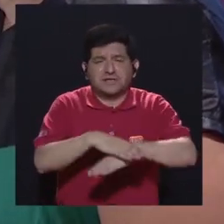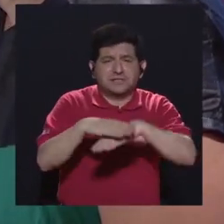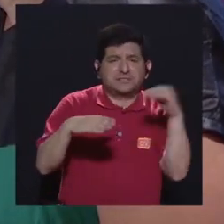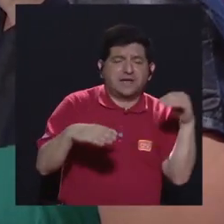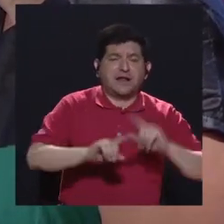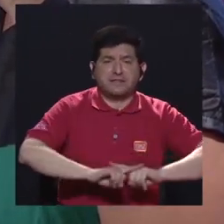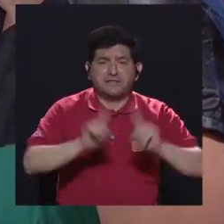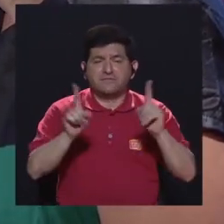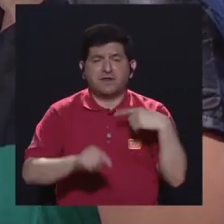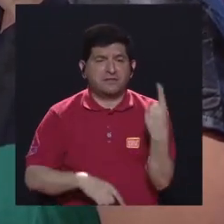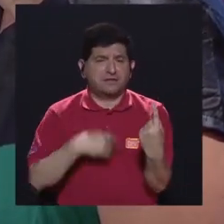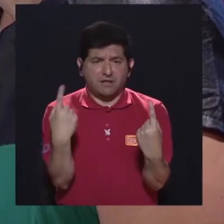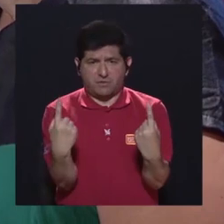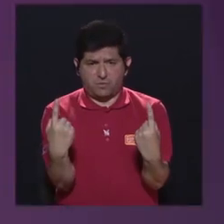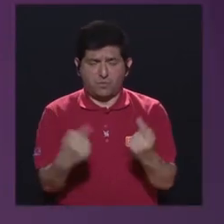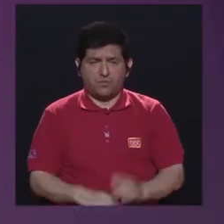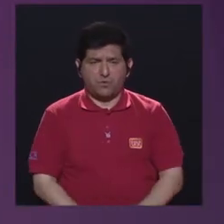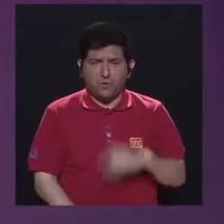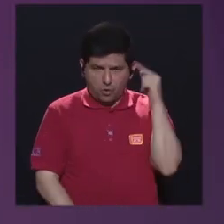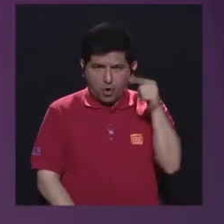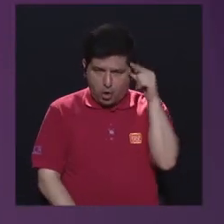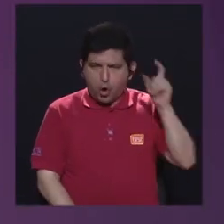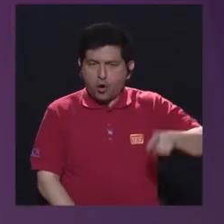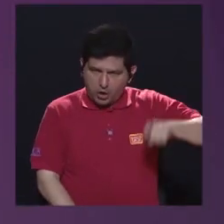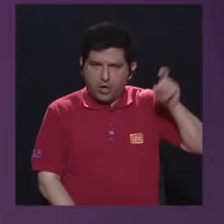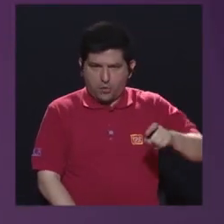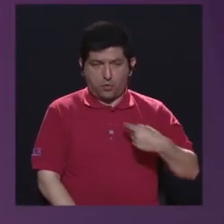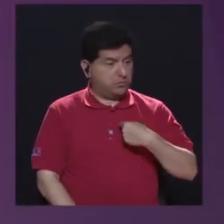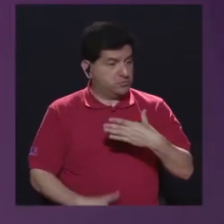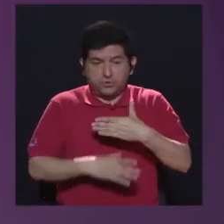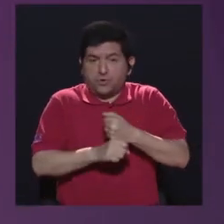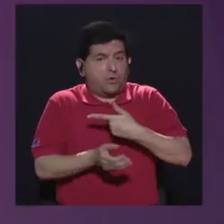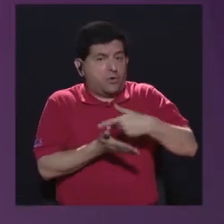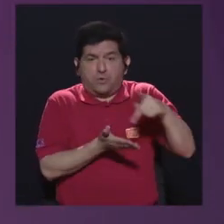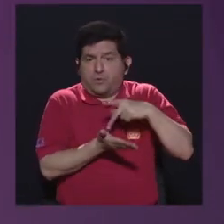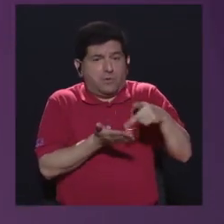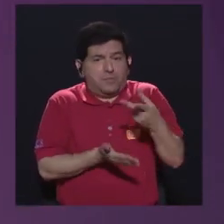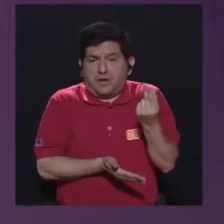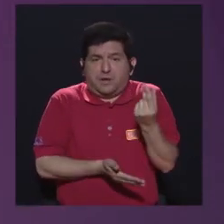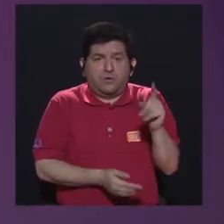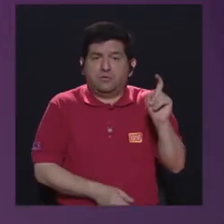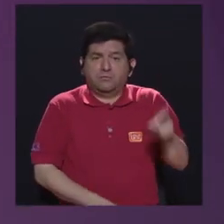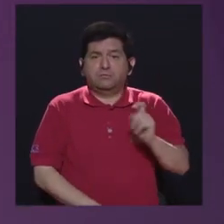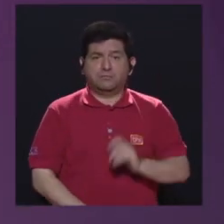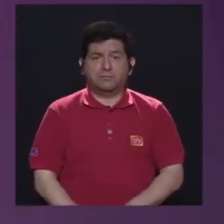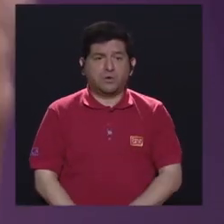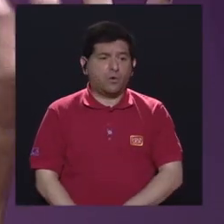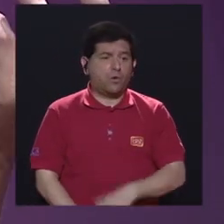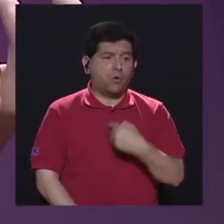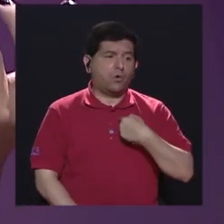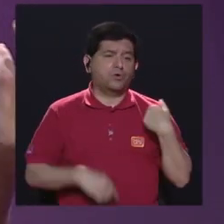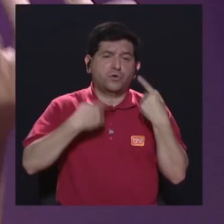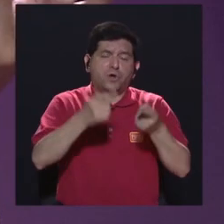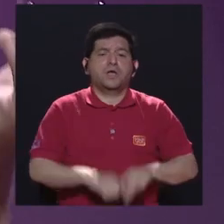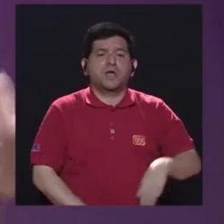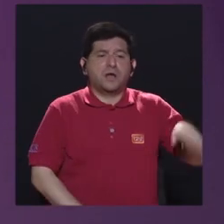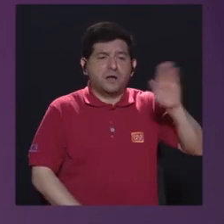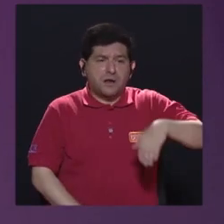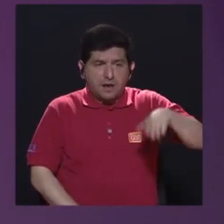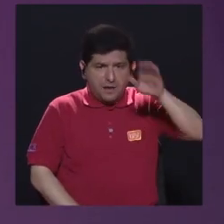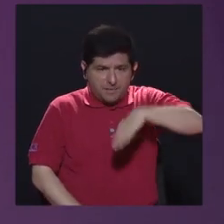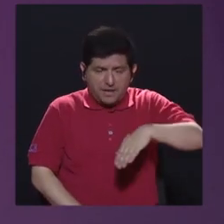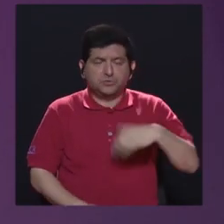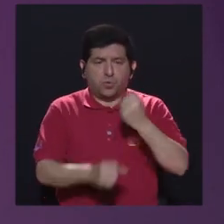otro. Para mí, obvio que es una necesidad, porque si no lo hago, no pago cuentas. O si no, tendría que ir a un McDonald's a trabajar, pero también es